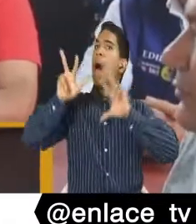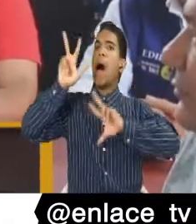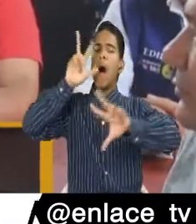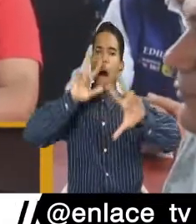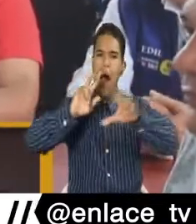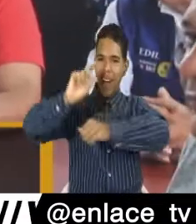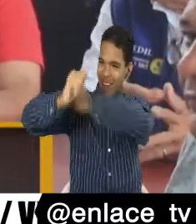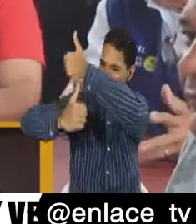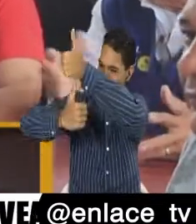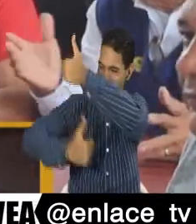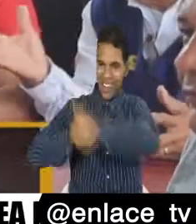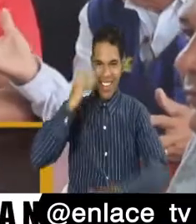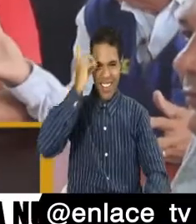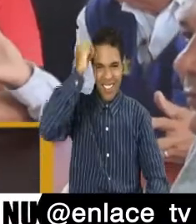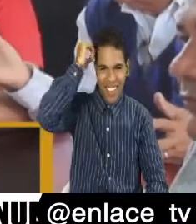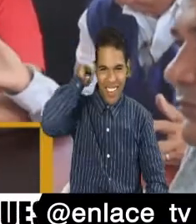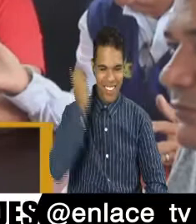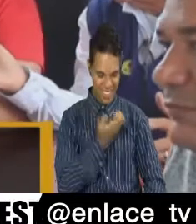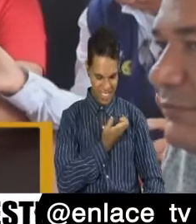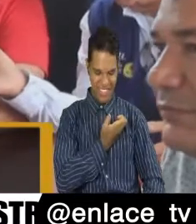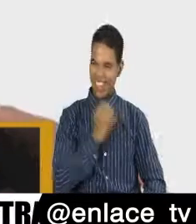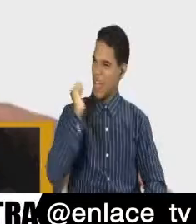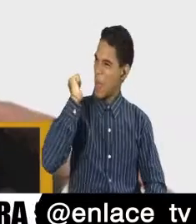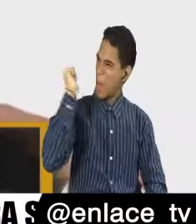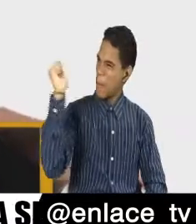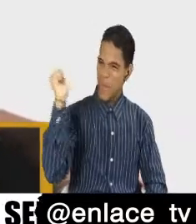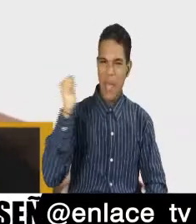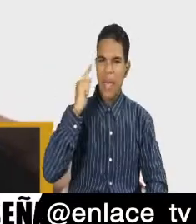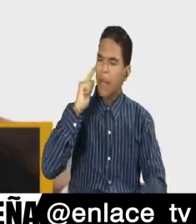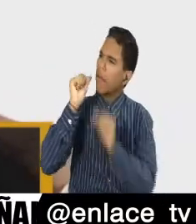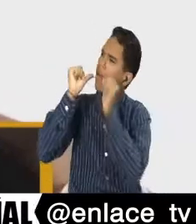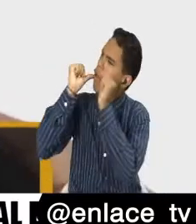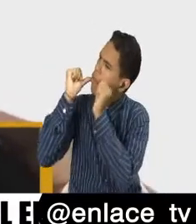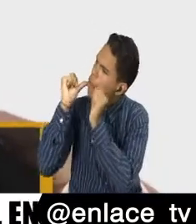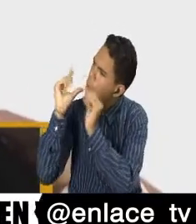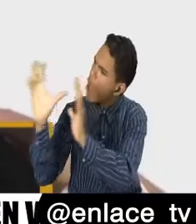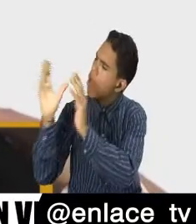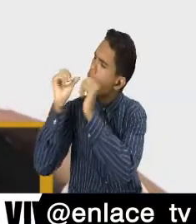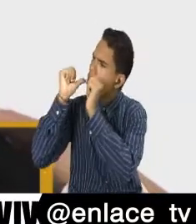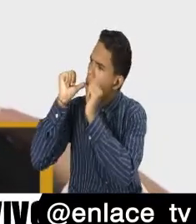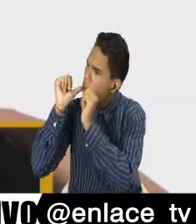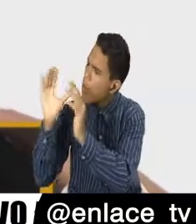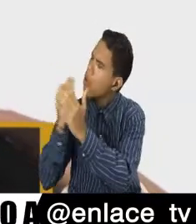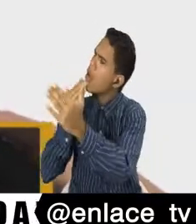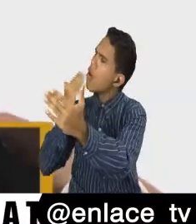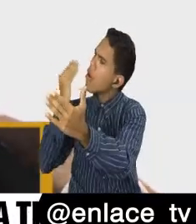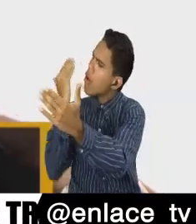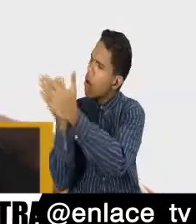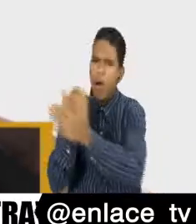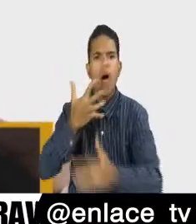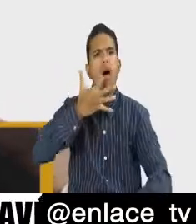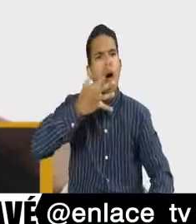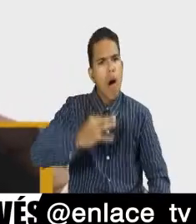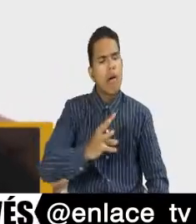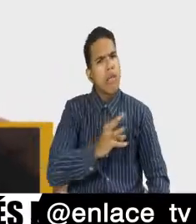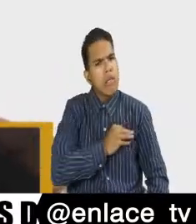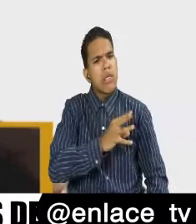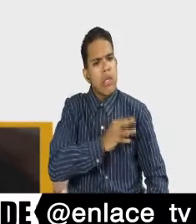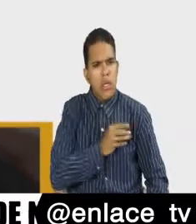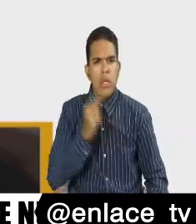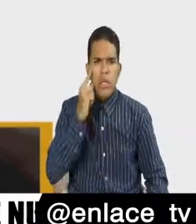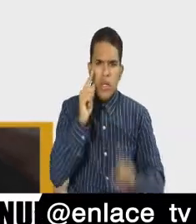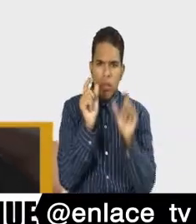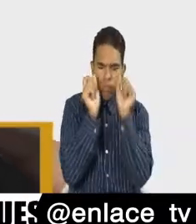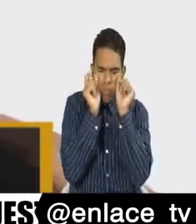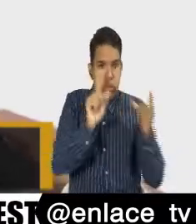proyectos que tienes como alcalde en sus 4 años de periodo. De verdad que no todos estamos contentos y sorprendidos porque no esperamos